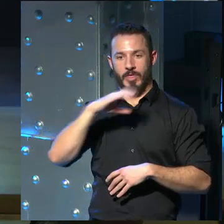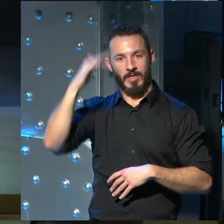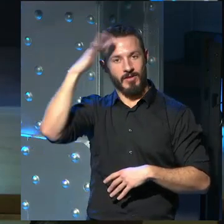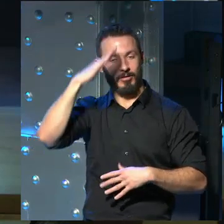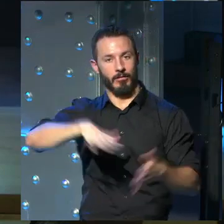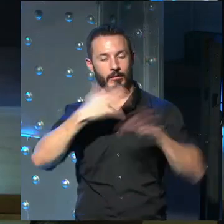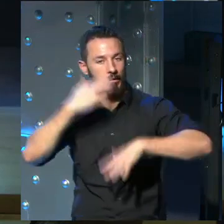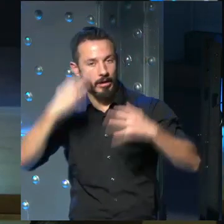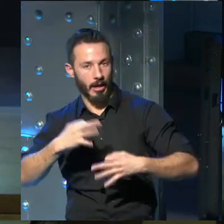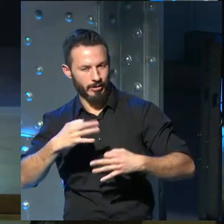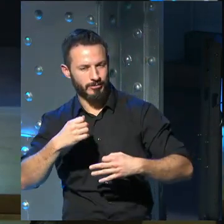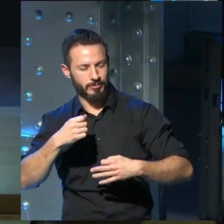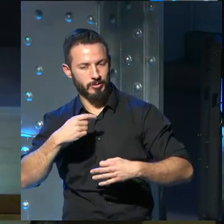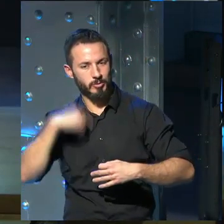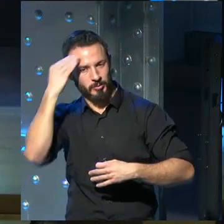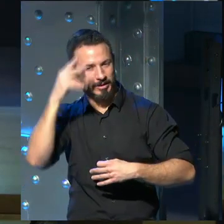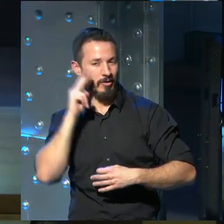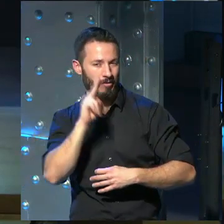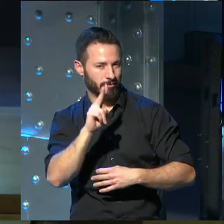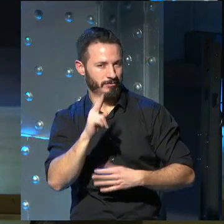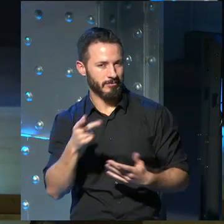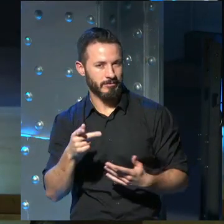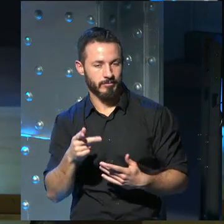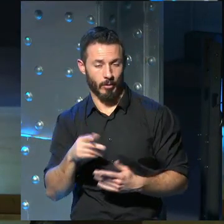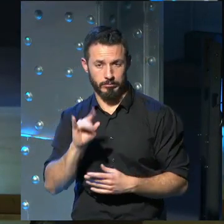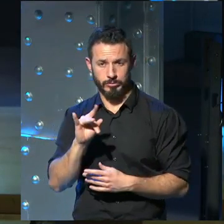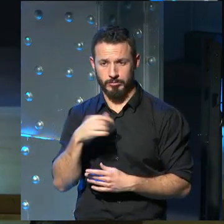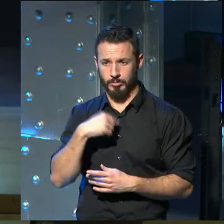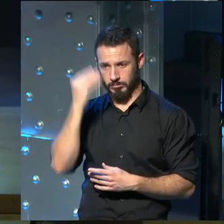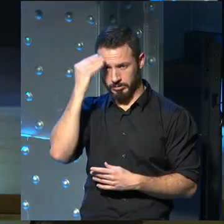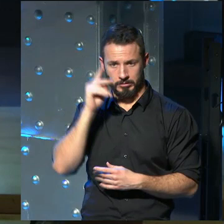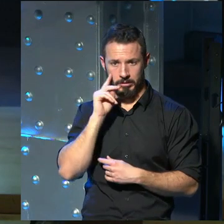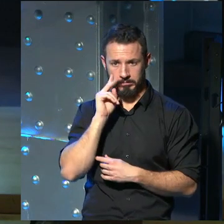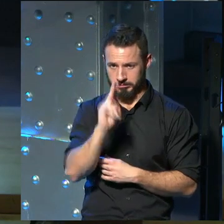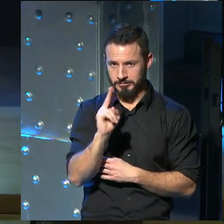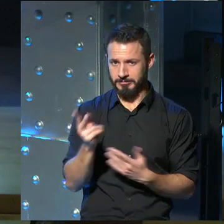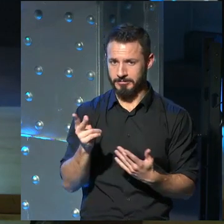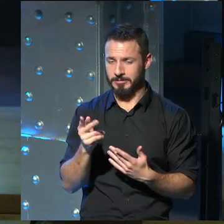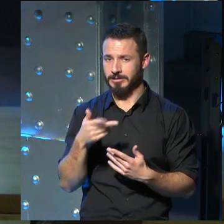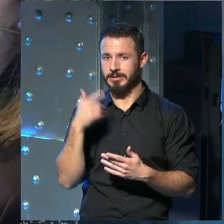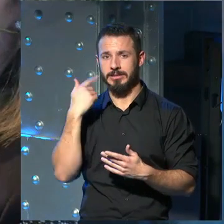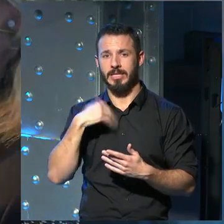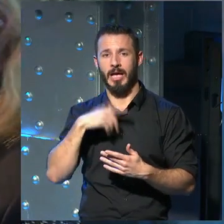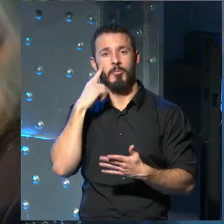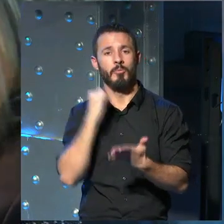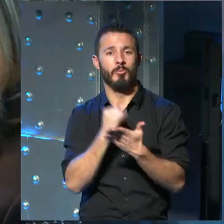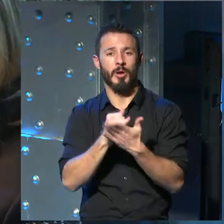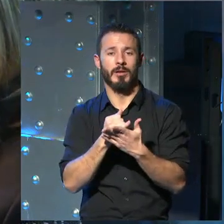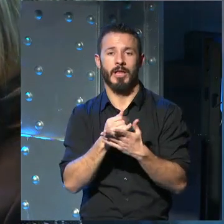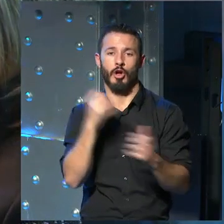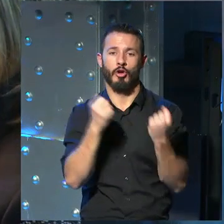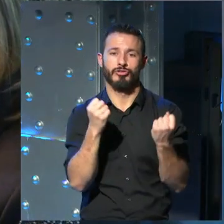Yo espero que sí. De hecho, ya estamos viendo pruebas reales, ¿no?, de esos coches conectados,